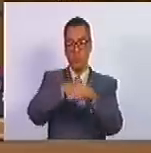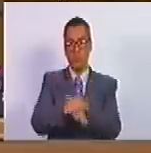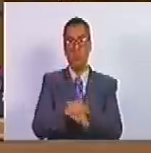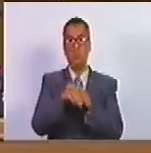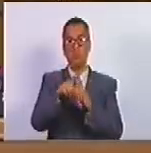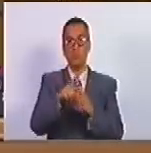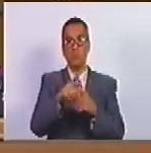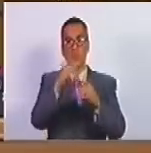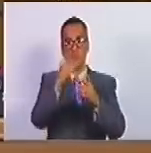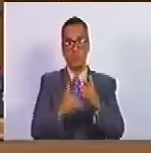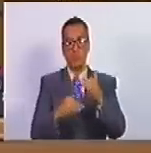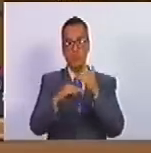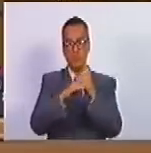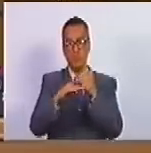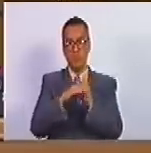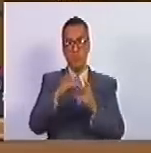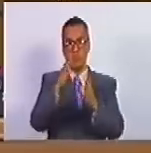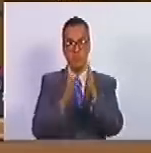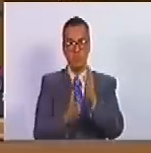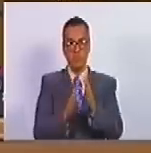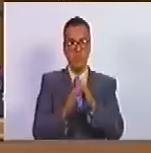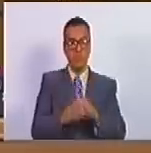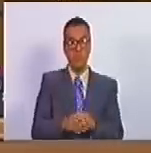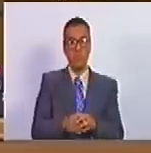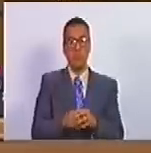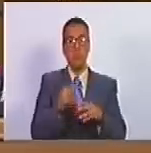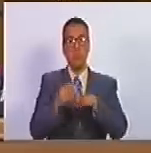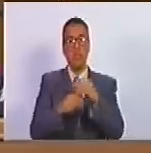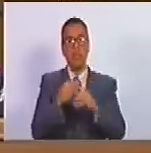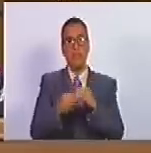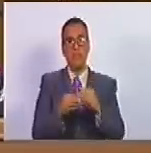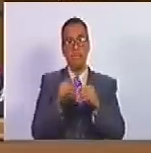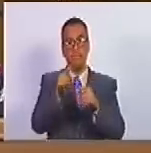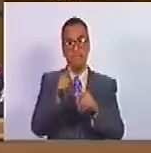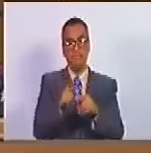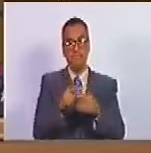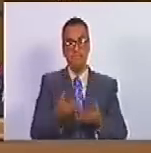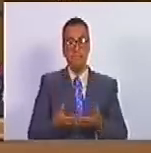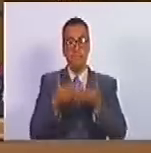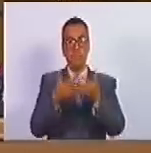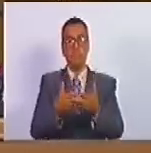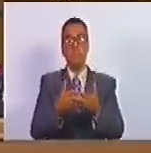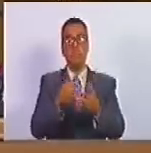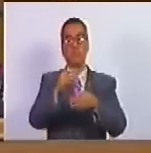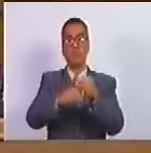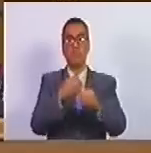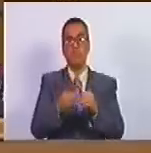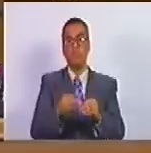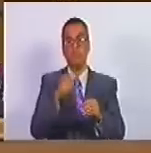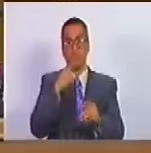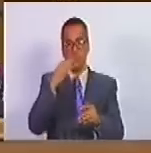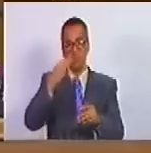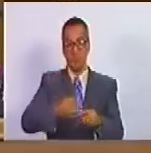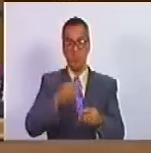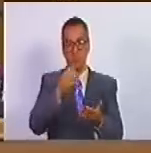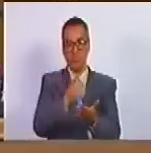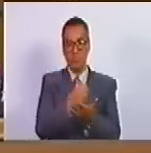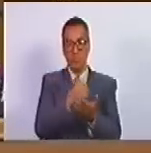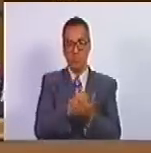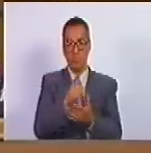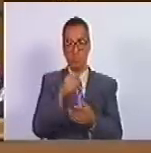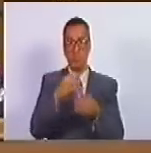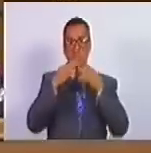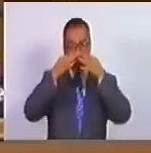debida proporcionalidad y suficiencia respecto a la finalidad de otorgar la correspondiente autenticidad a los